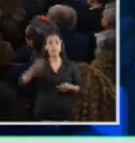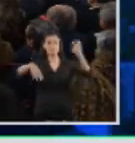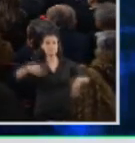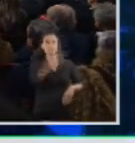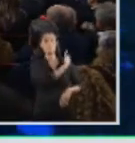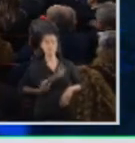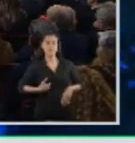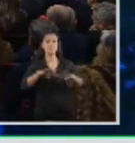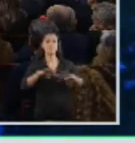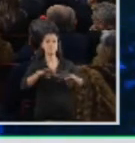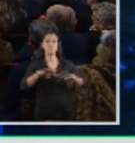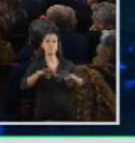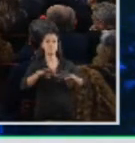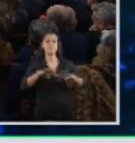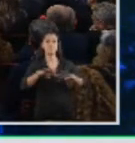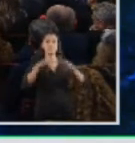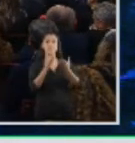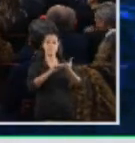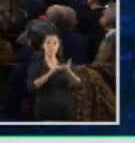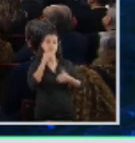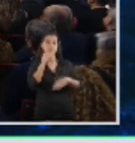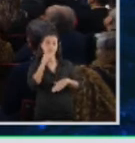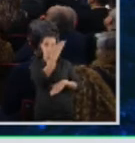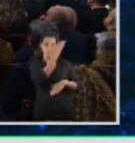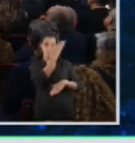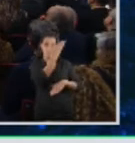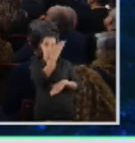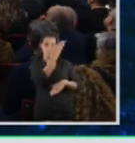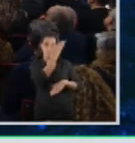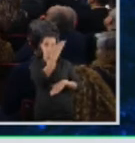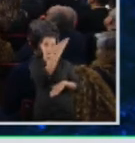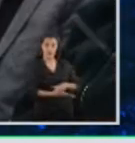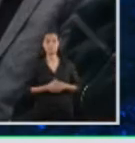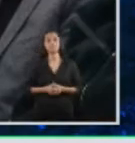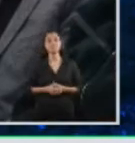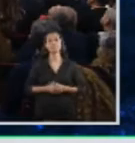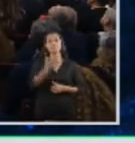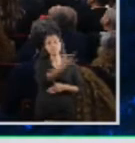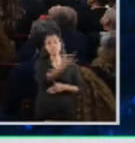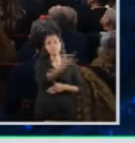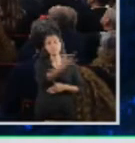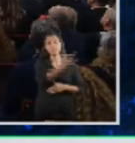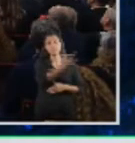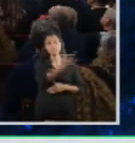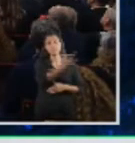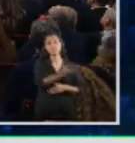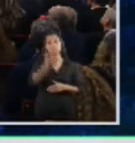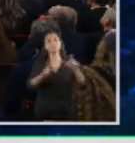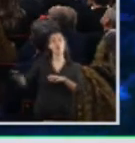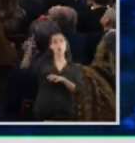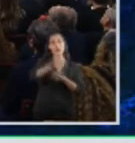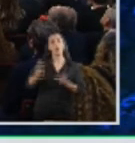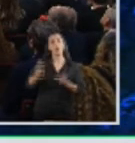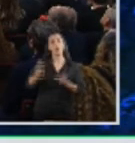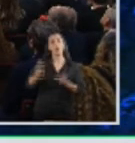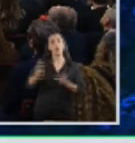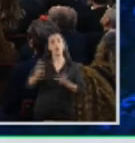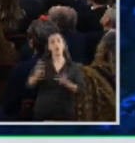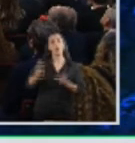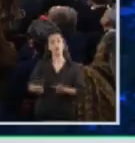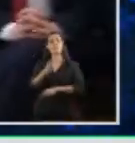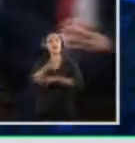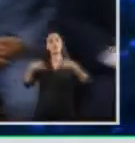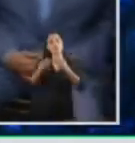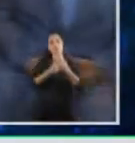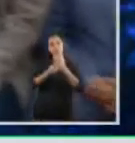ya designada una ministra de Economía para que hoy el mercado financiero no se desmadre. Decían Bien.